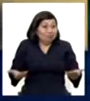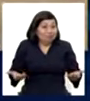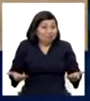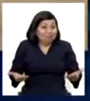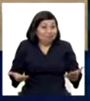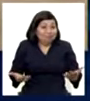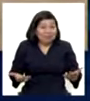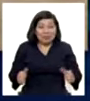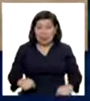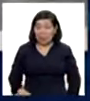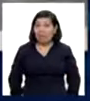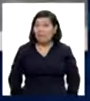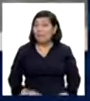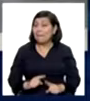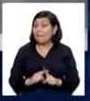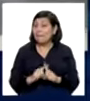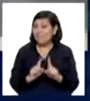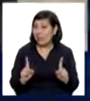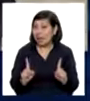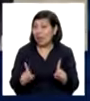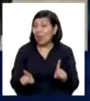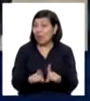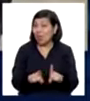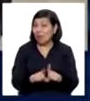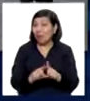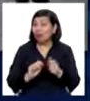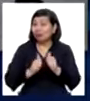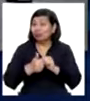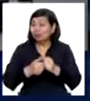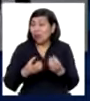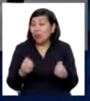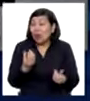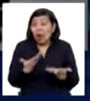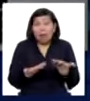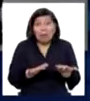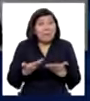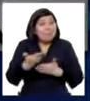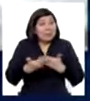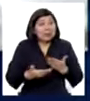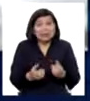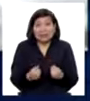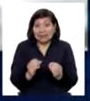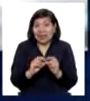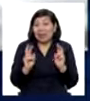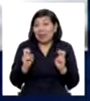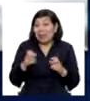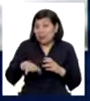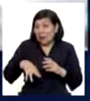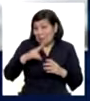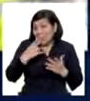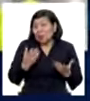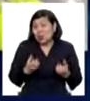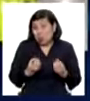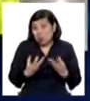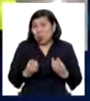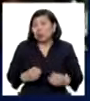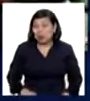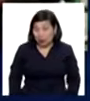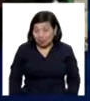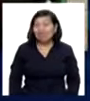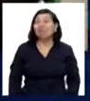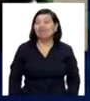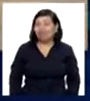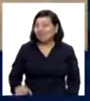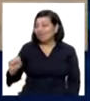que, sin embargo, también son transversales, ¿no? Porque hablamos de una problemática en nuestro país y en el mundo entero, a decir verdad.